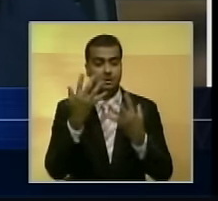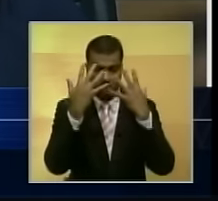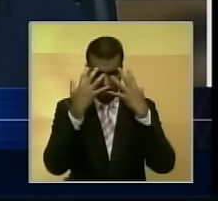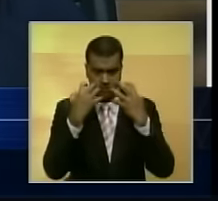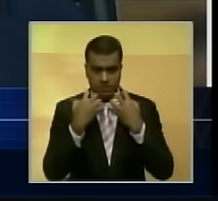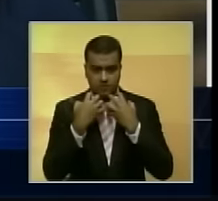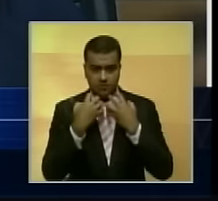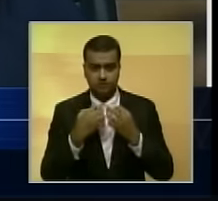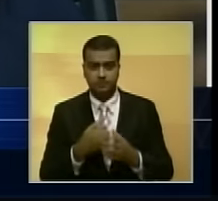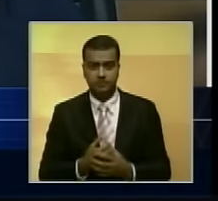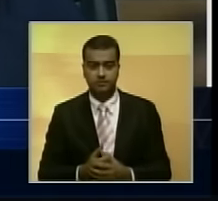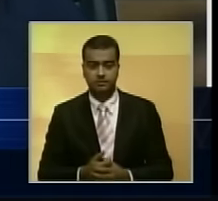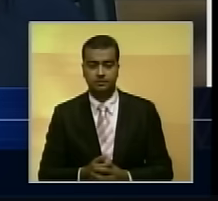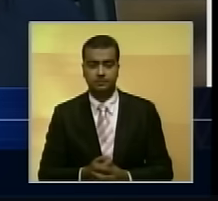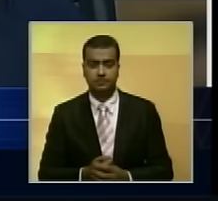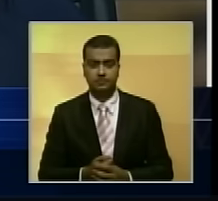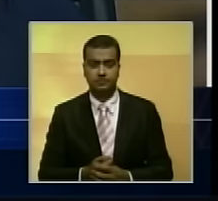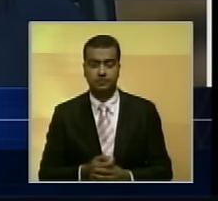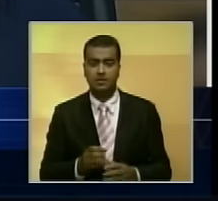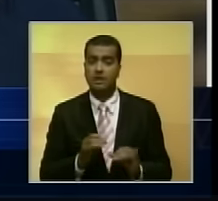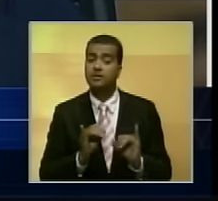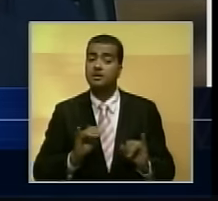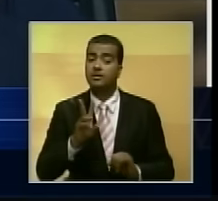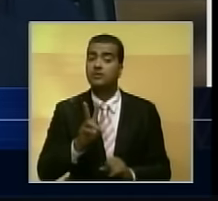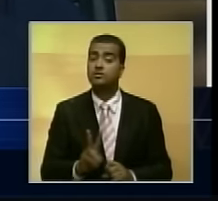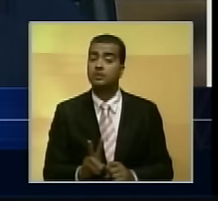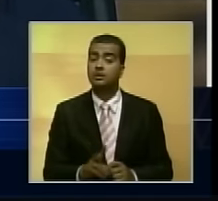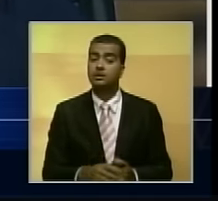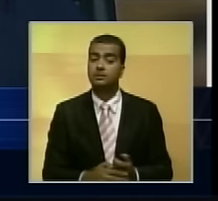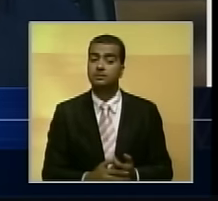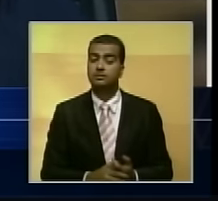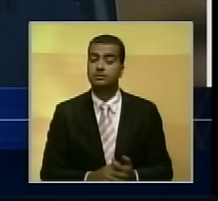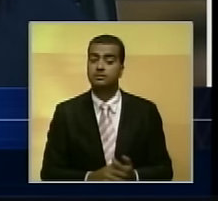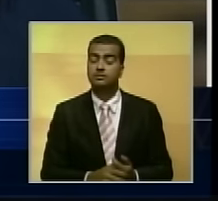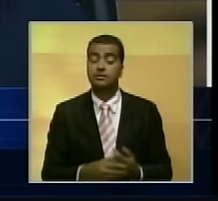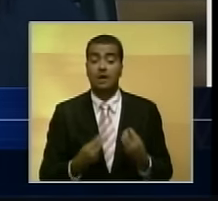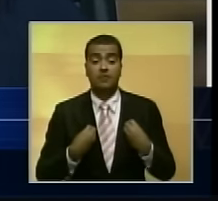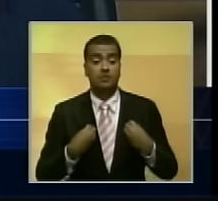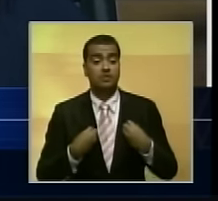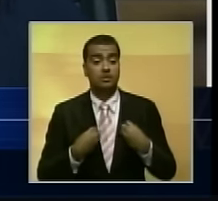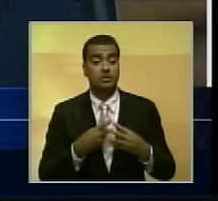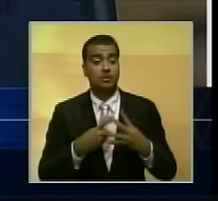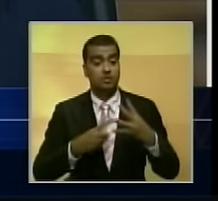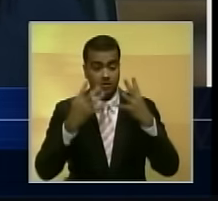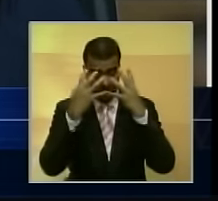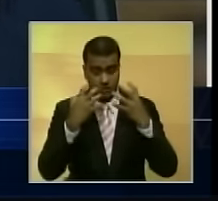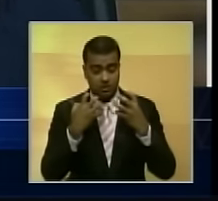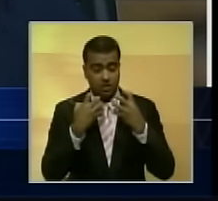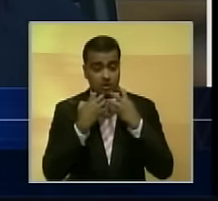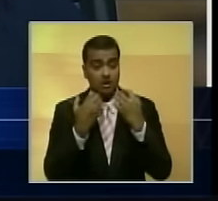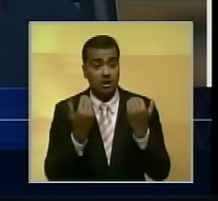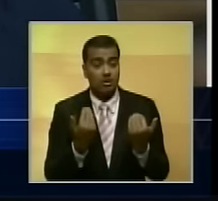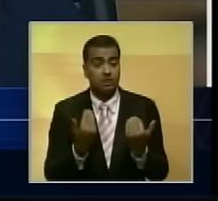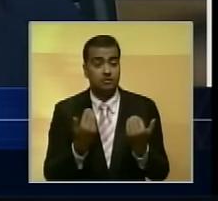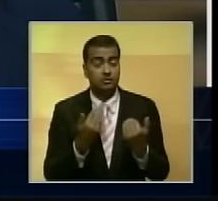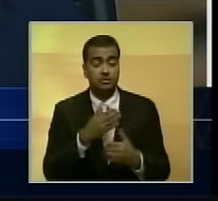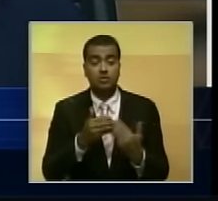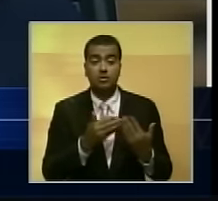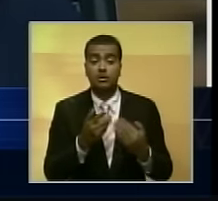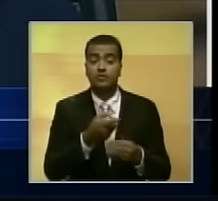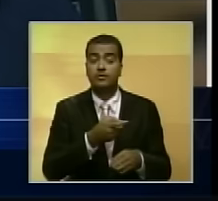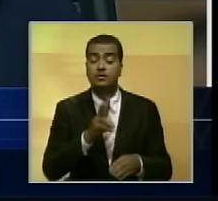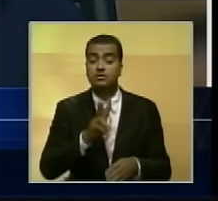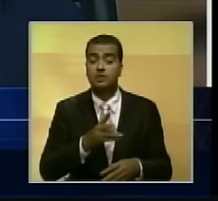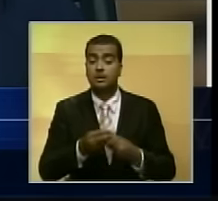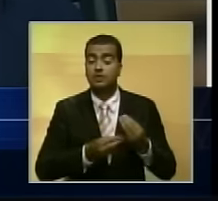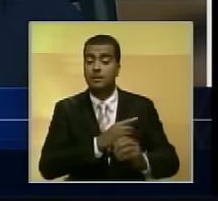terrorismo. Y ya Venezuela ha vivido actos terroristas y ha actuado el Estado venezolano, ha